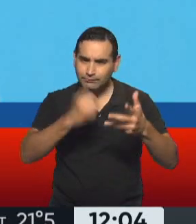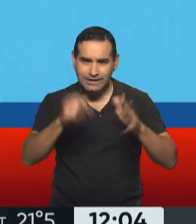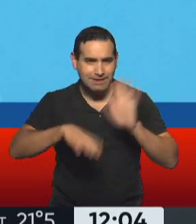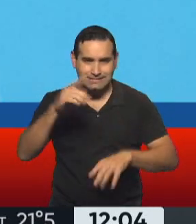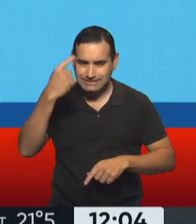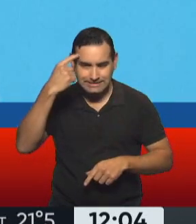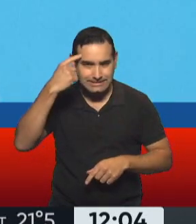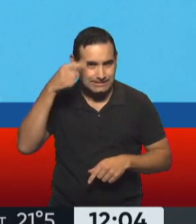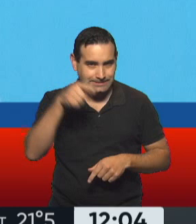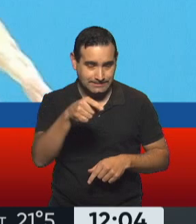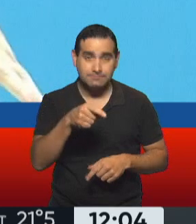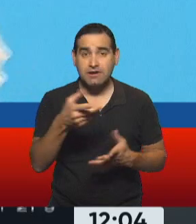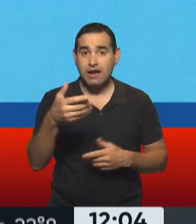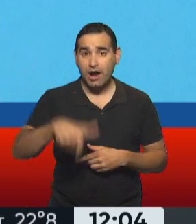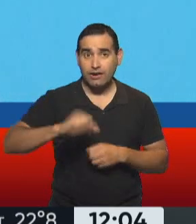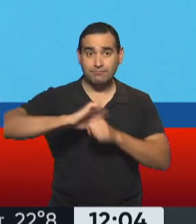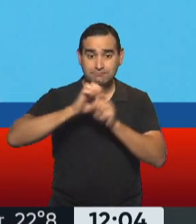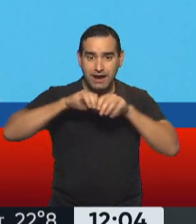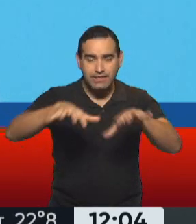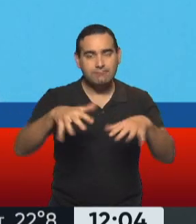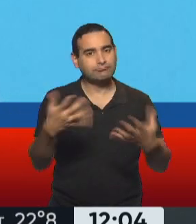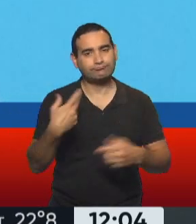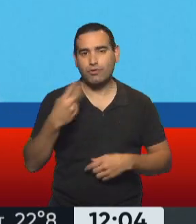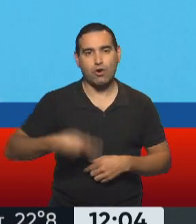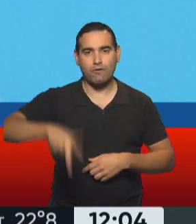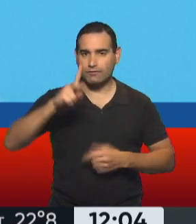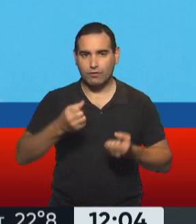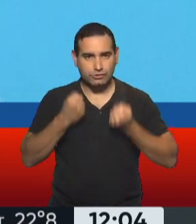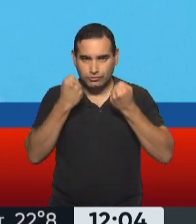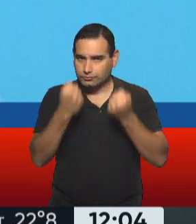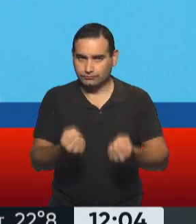La pandemia lo que hizo fue que nosotros debamos redoblar los esfuerzos.